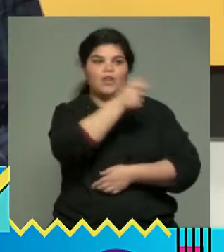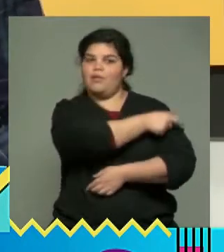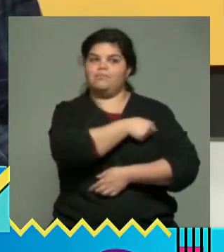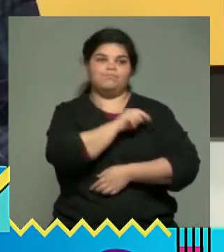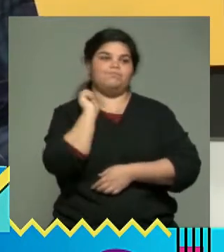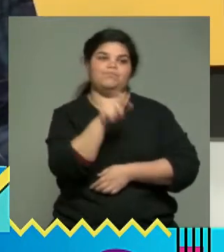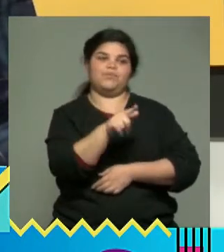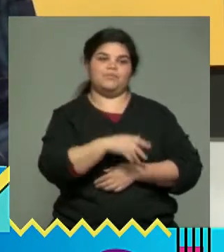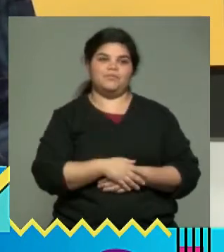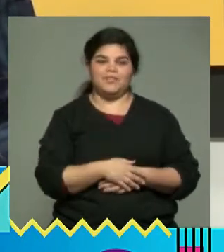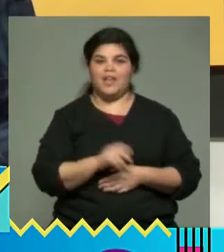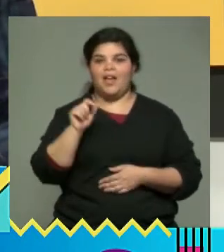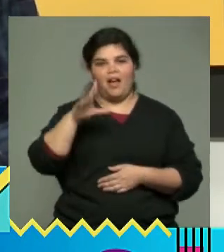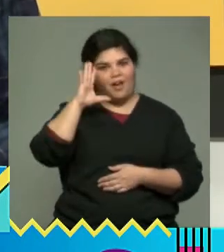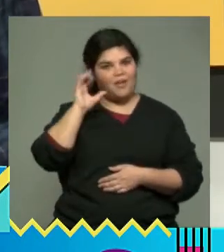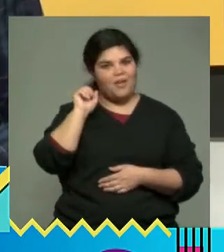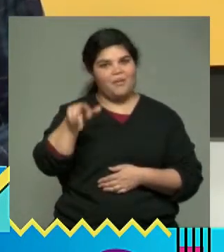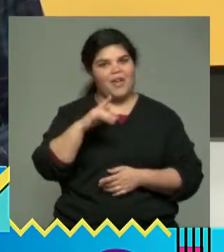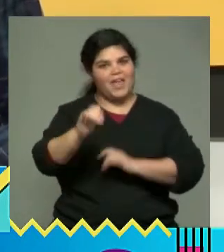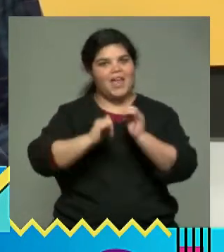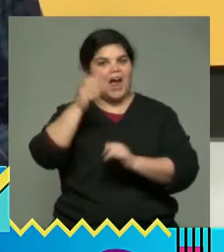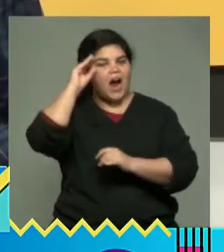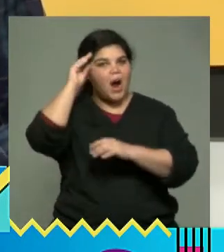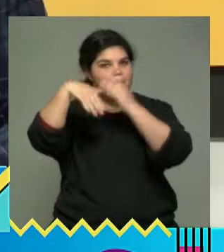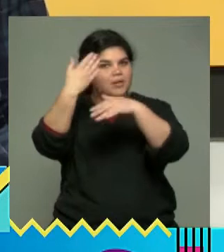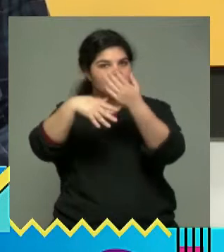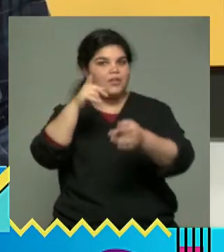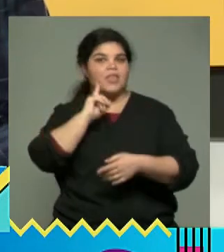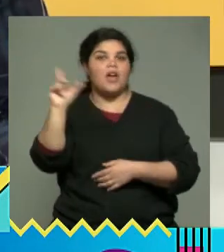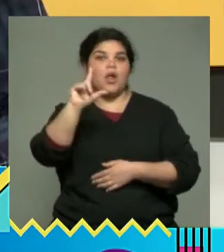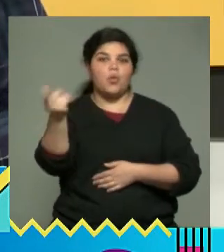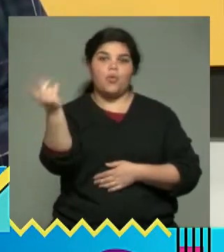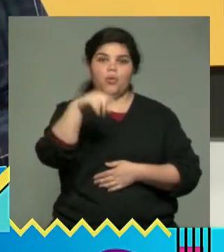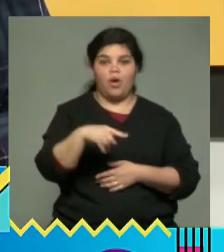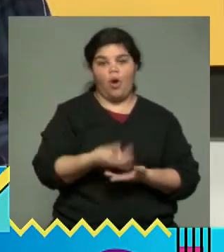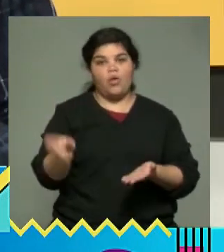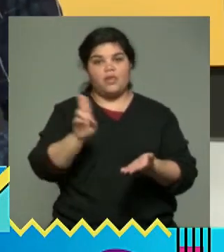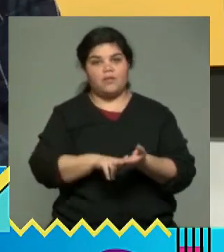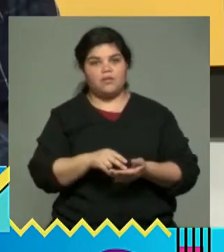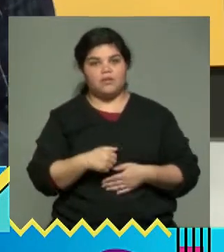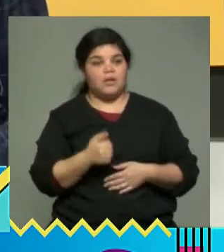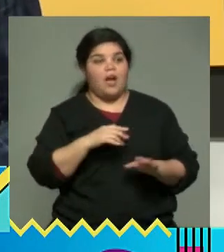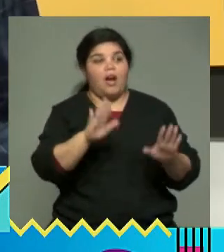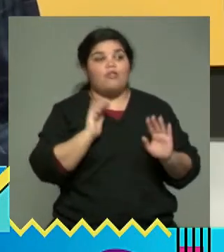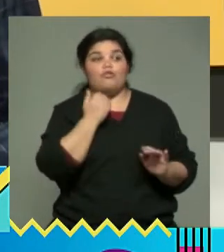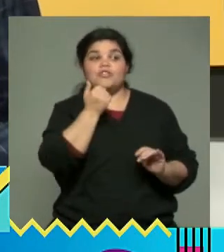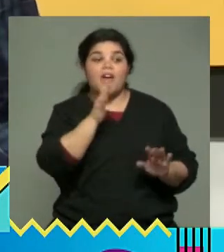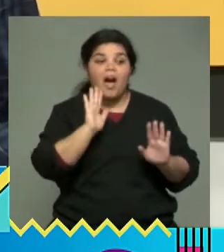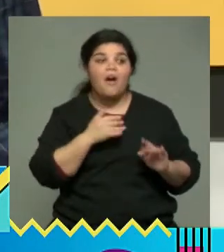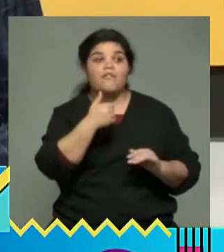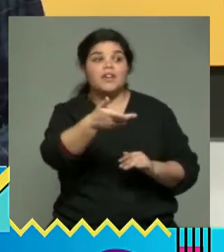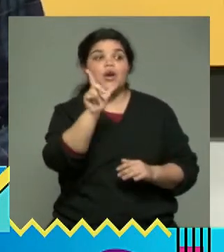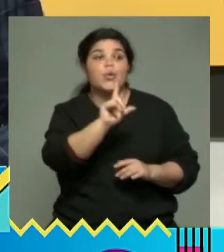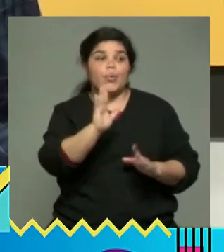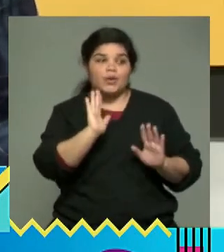bueno, recordamos que está en un viaje de capacitación, así que ya el lunes estará nuevamente con nosotros. Bueno, eso es lo que nos dijeron nosotros, no sé si están... Vamos a ver, bueno. vamos a ver.